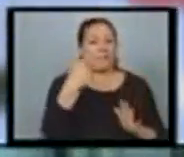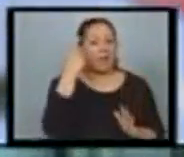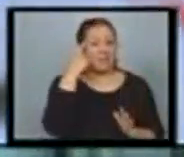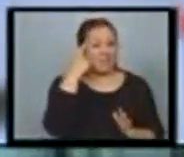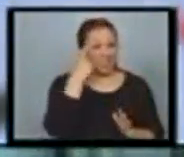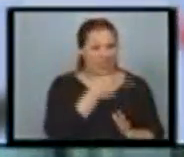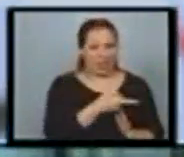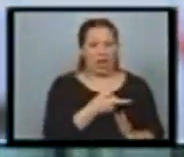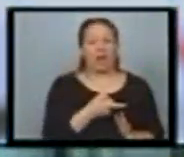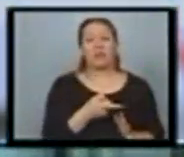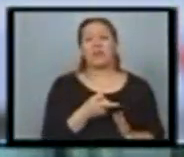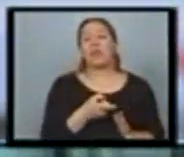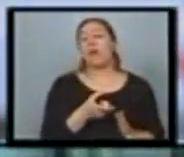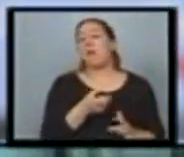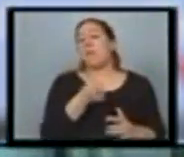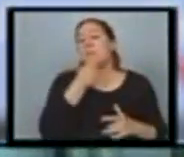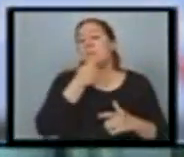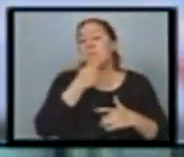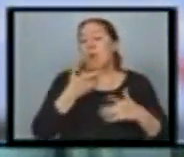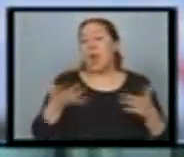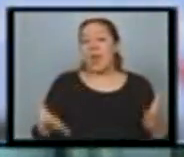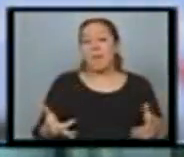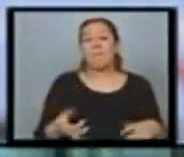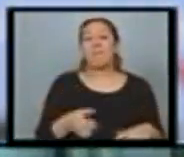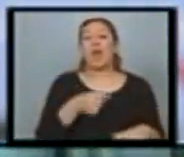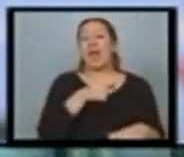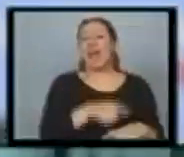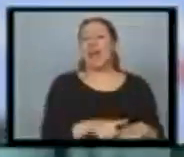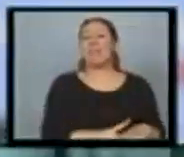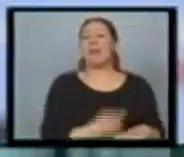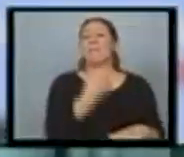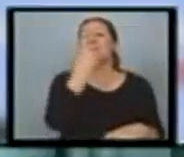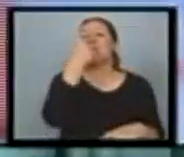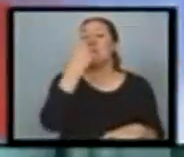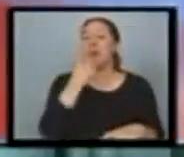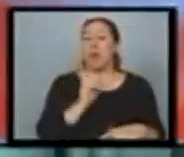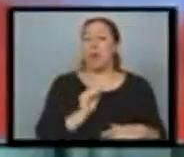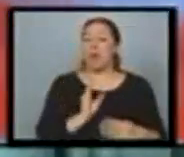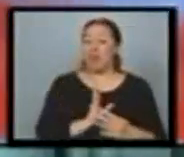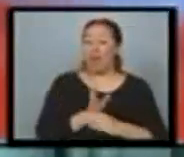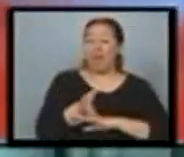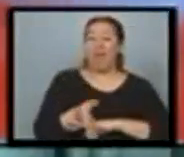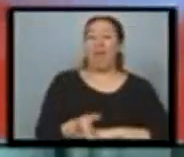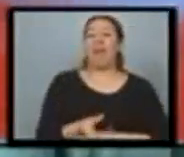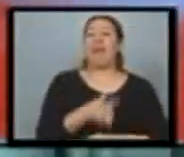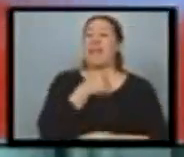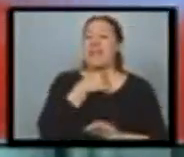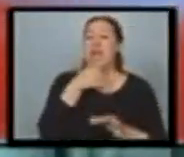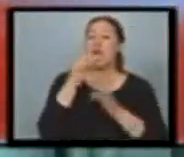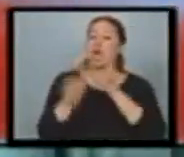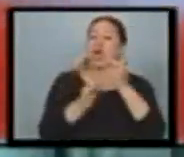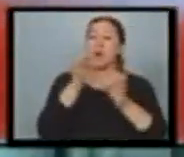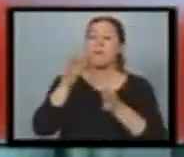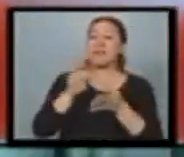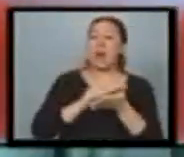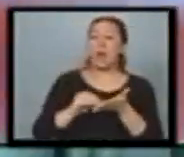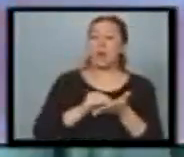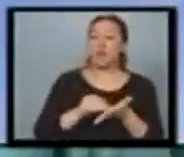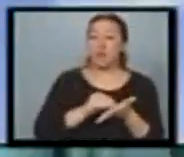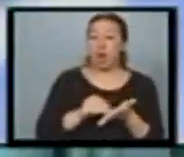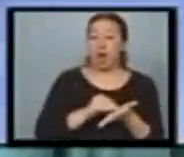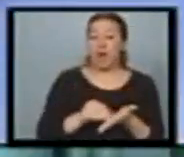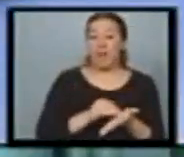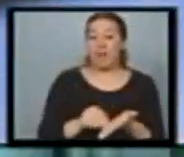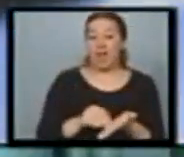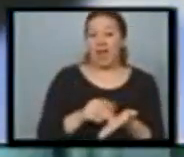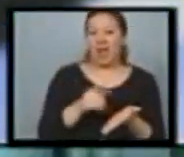psiquiátrico. Supongamos que en esa primera conversación, cuando él intenta abordar a Fernando Burlando, que le